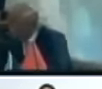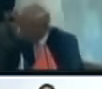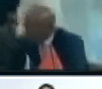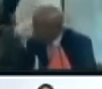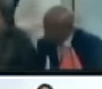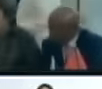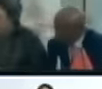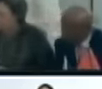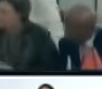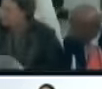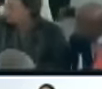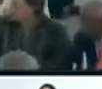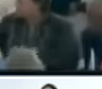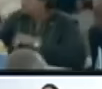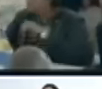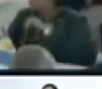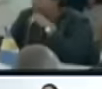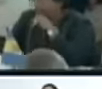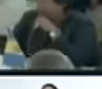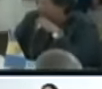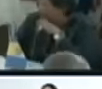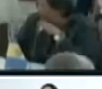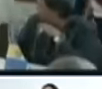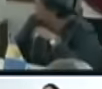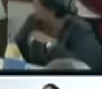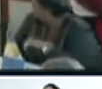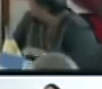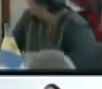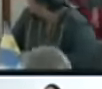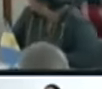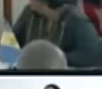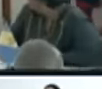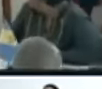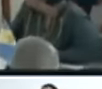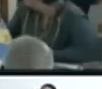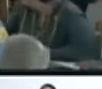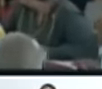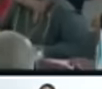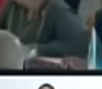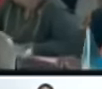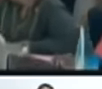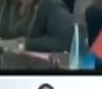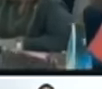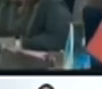Allí estuvieron 8 primeros ministros del Caribe.